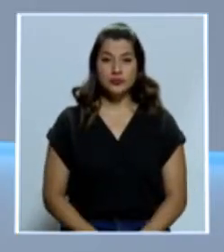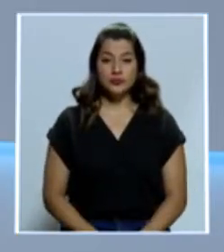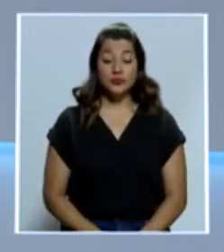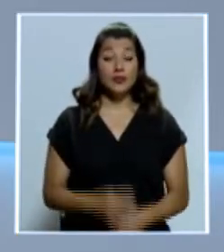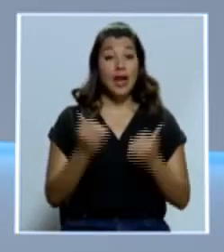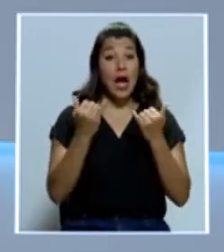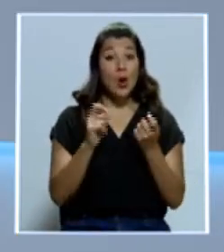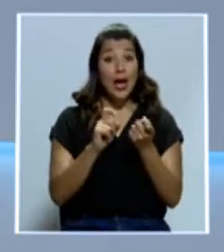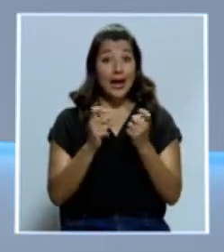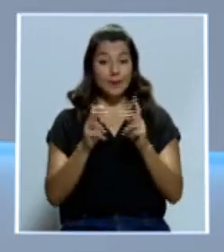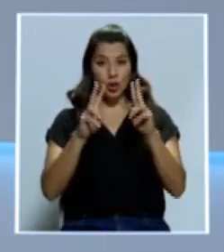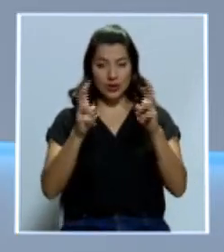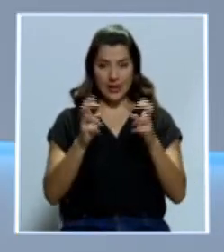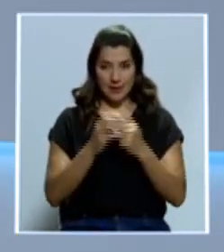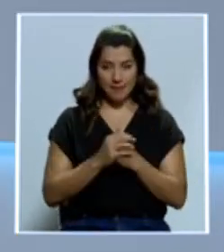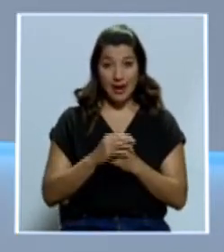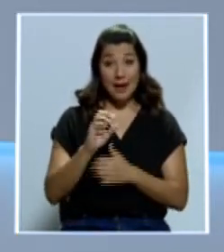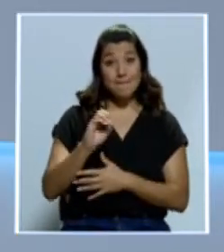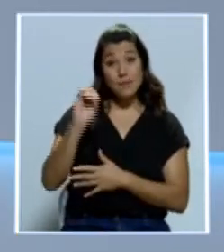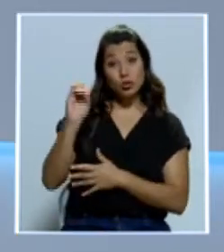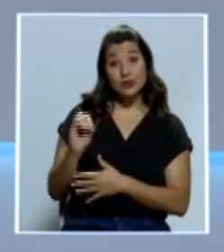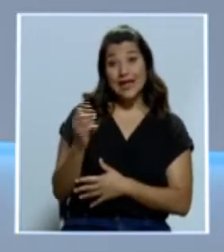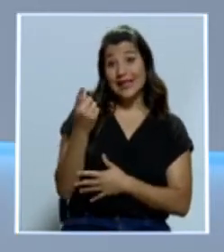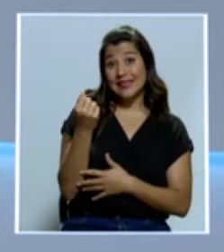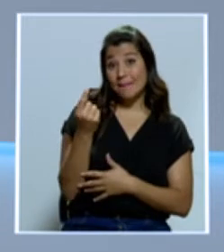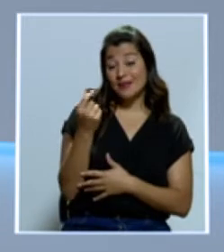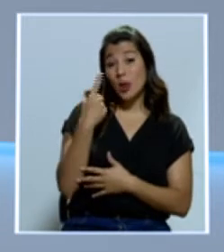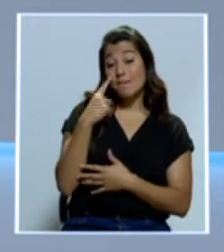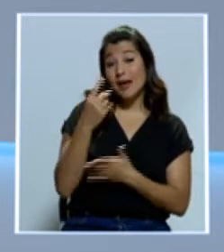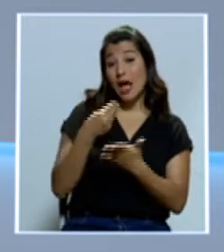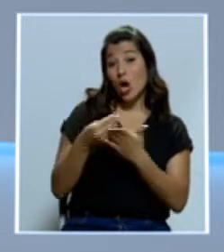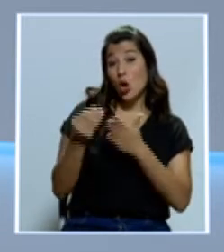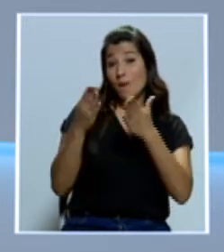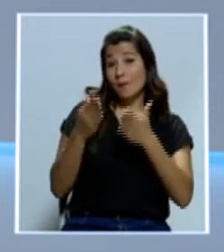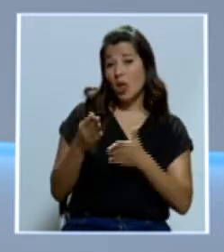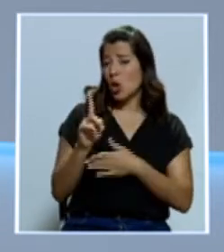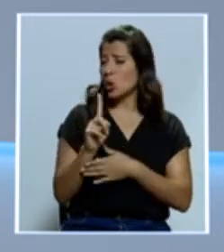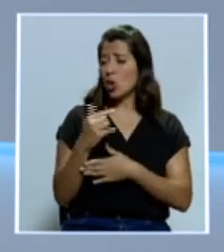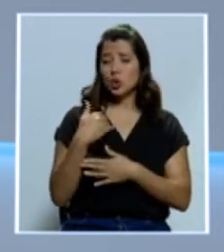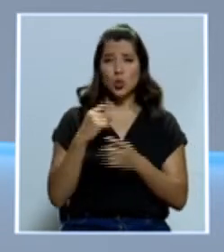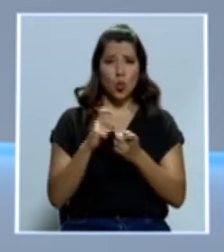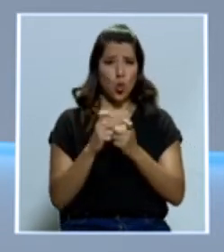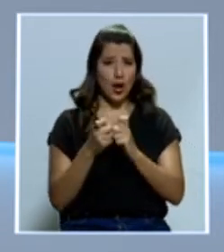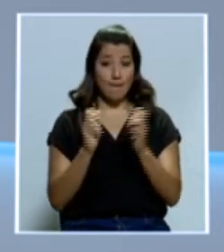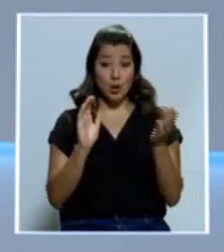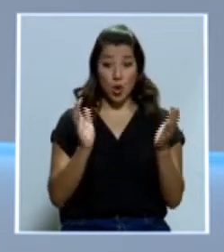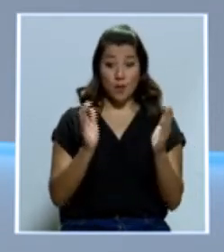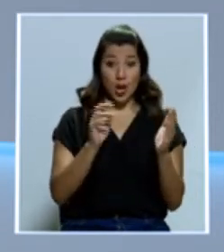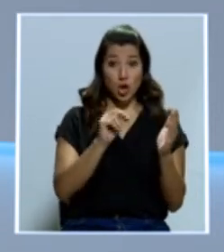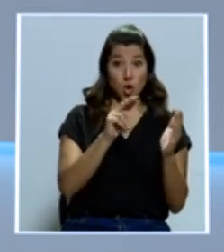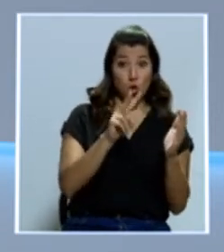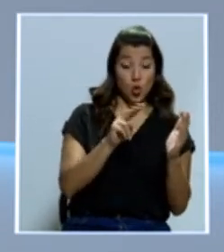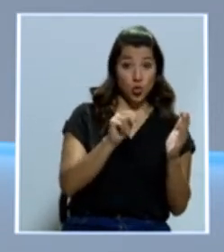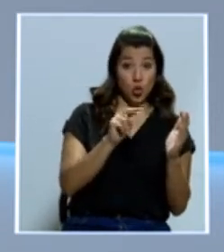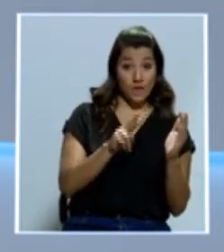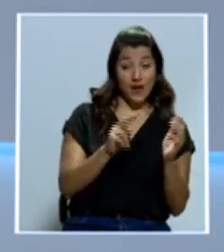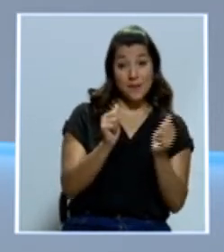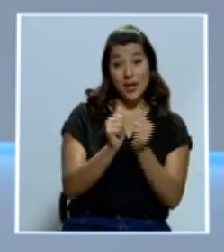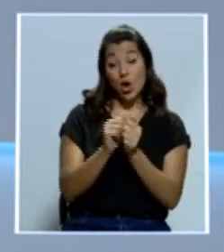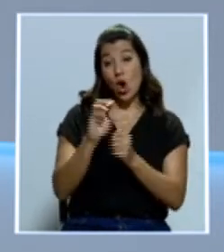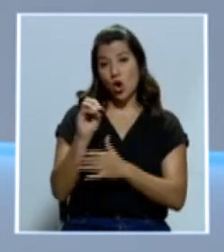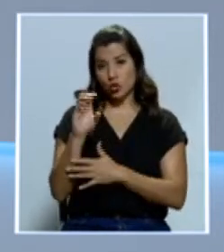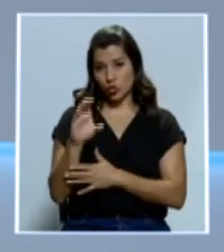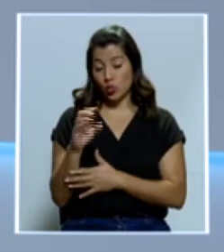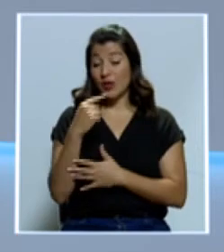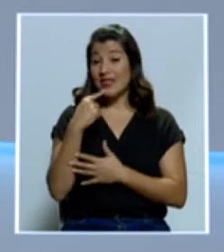Vamos a cambiar de tema y es que el índice de precios al consumidor no tuvo variación durante noviembre en comparación con el mes anterior, según el informe